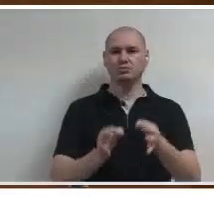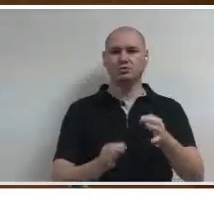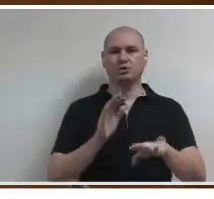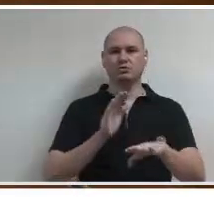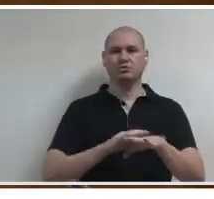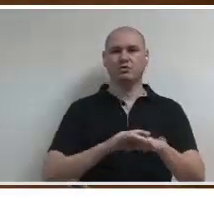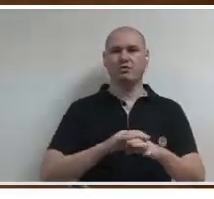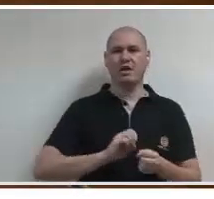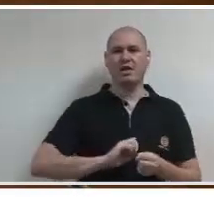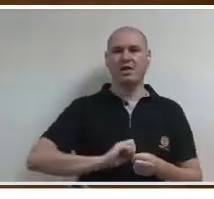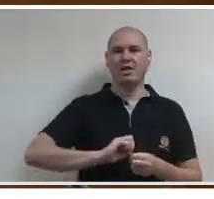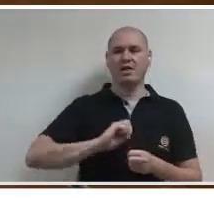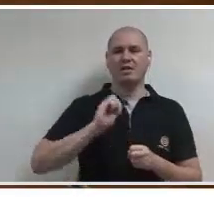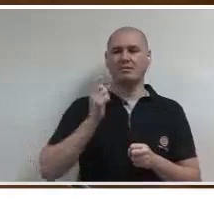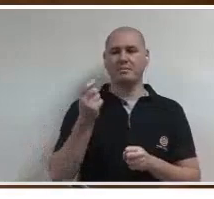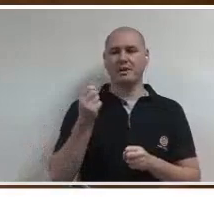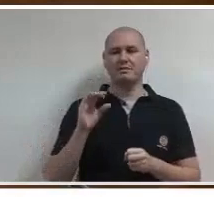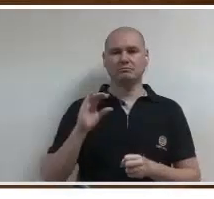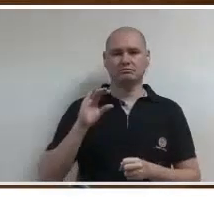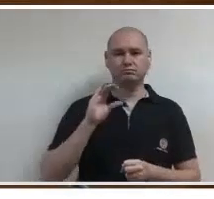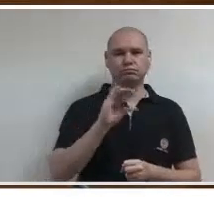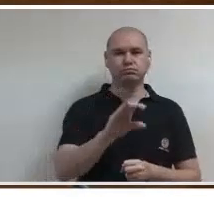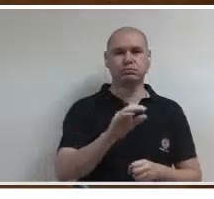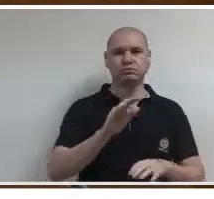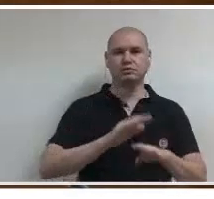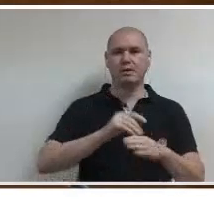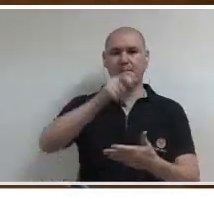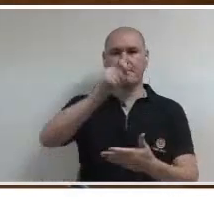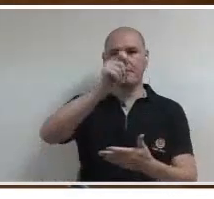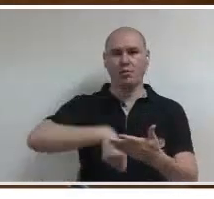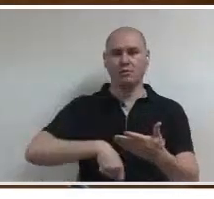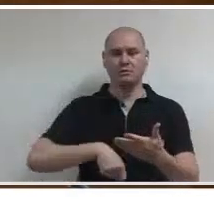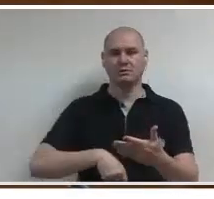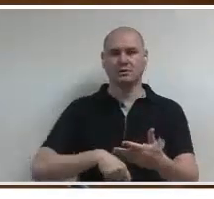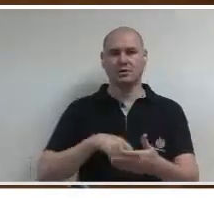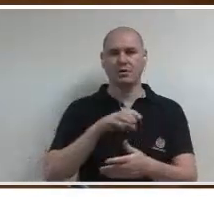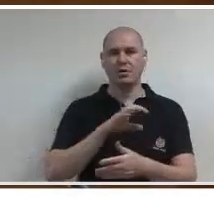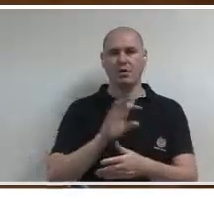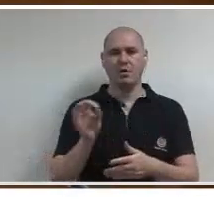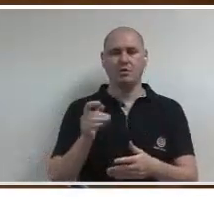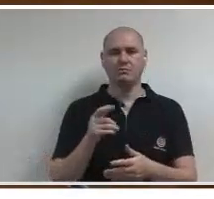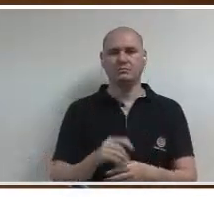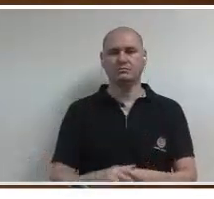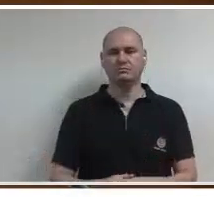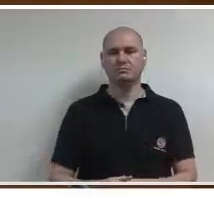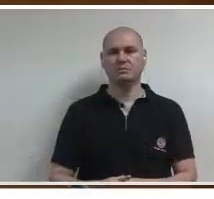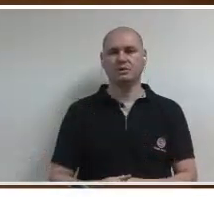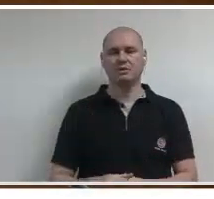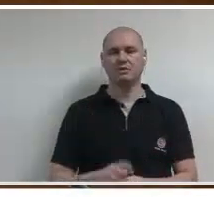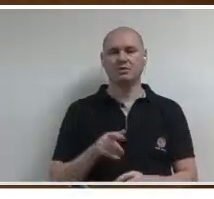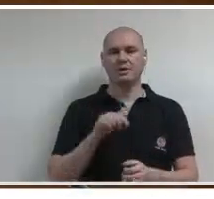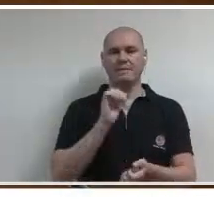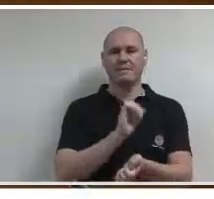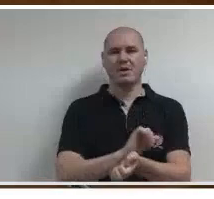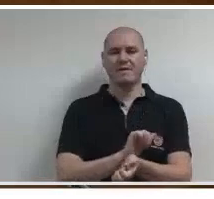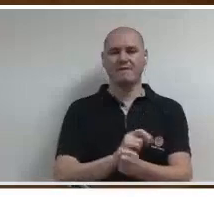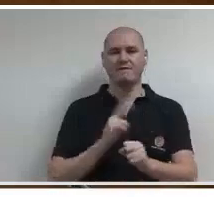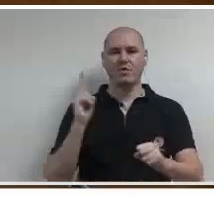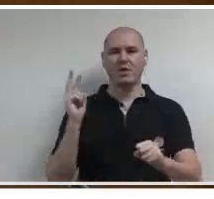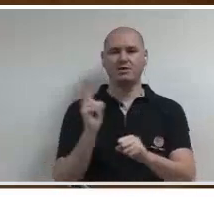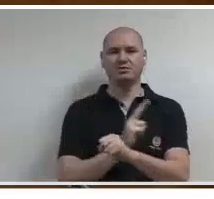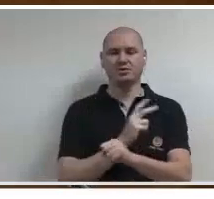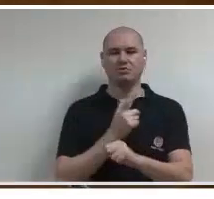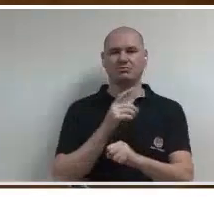Pero digo, oye, llegué en la Corte Suprema de Justicia, ve Maranduceva, oye, ya puedo hacer depósito, multa, humillares de guá.